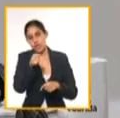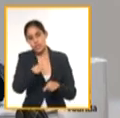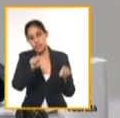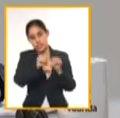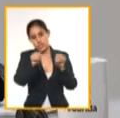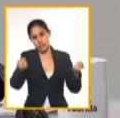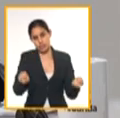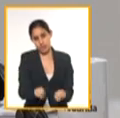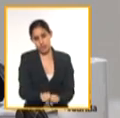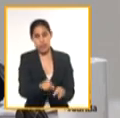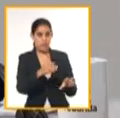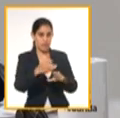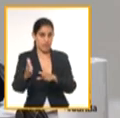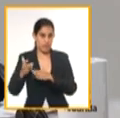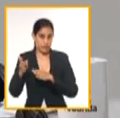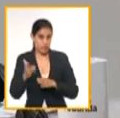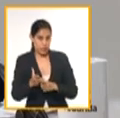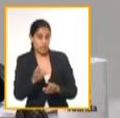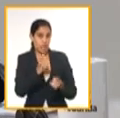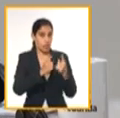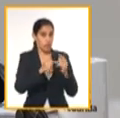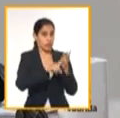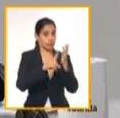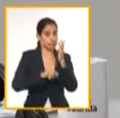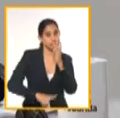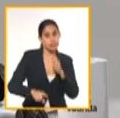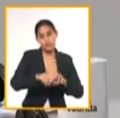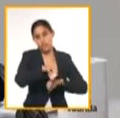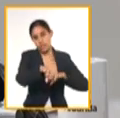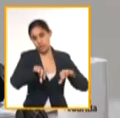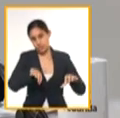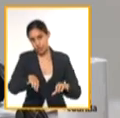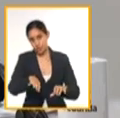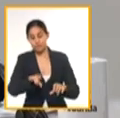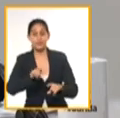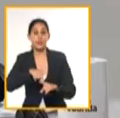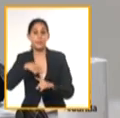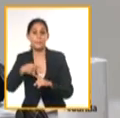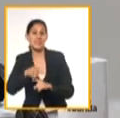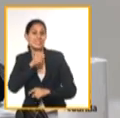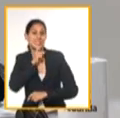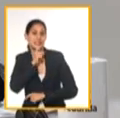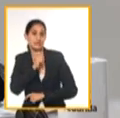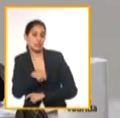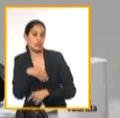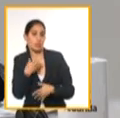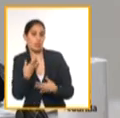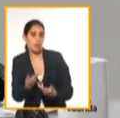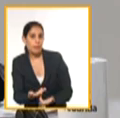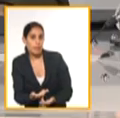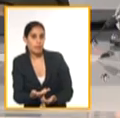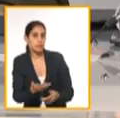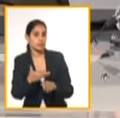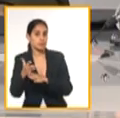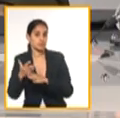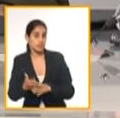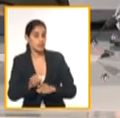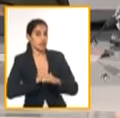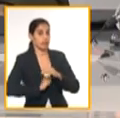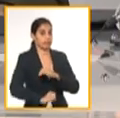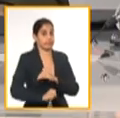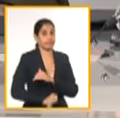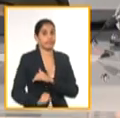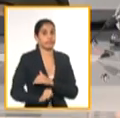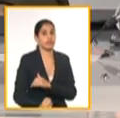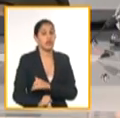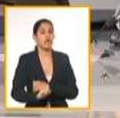la energía disponible en cada territorio. Y tiene un peso muy grande y es difícil. Sí, en cuanto arrancan y se pueden crear las